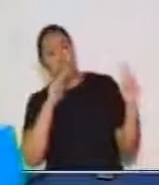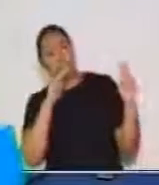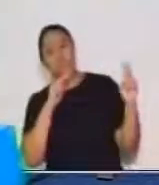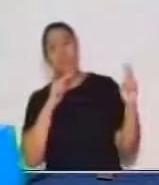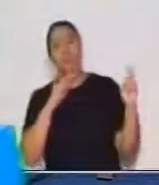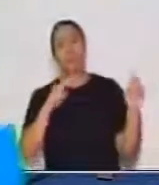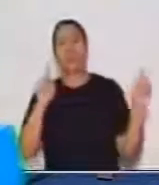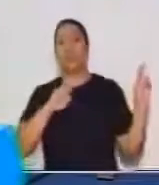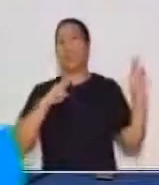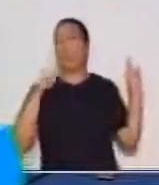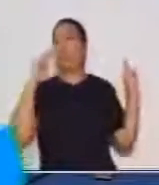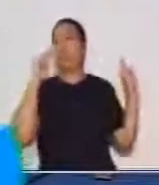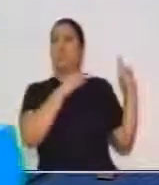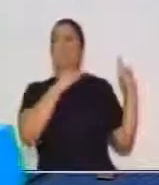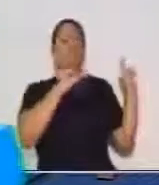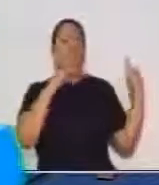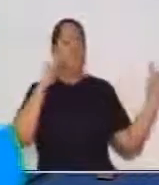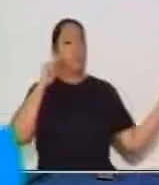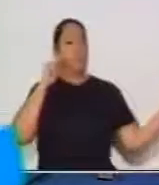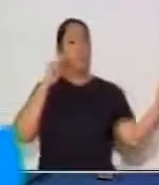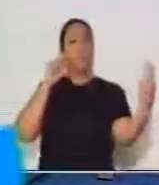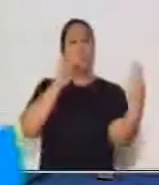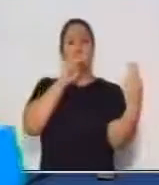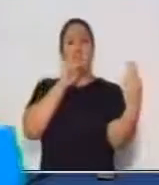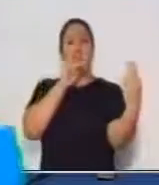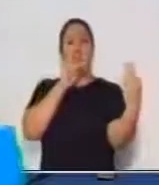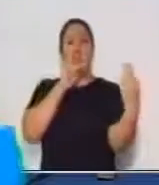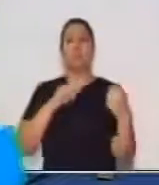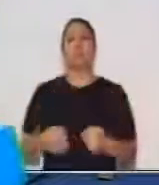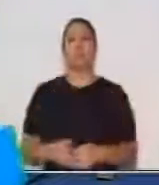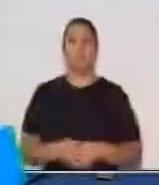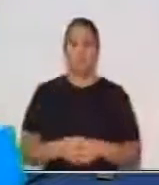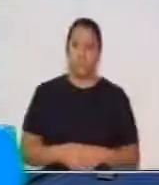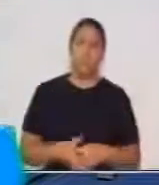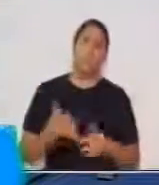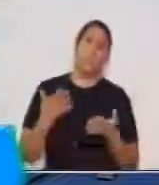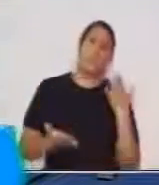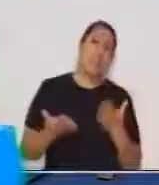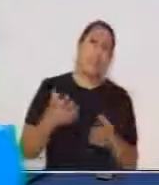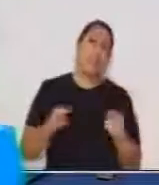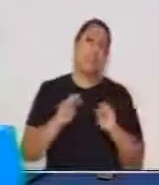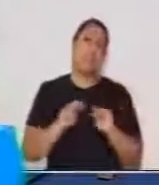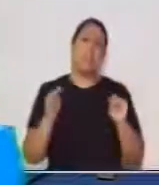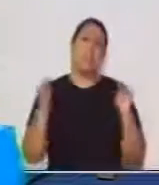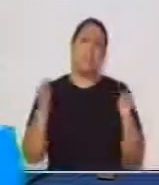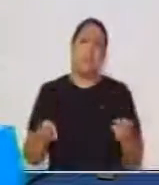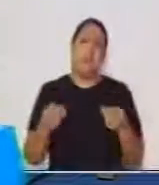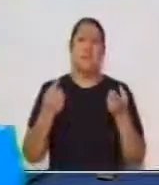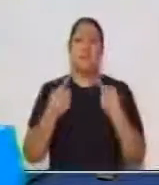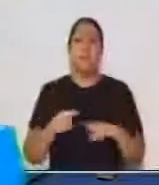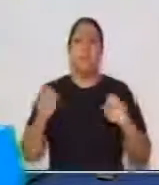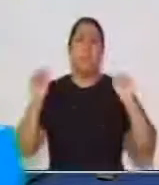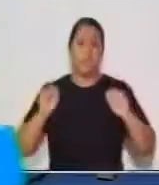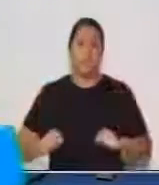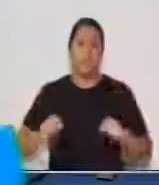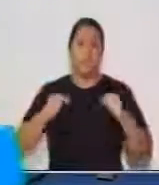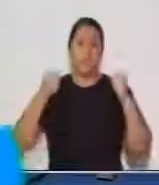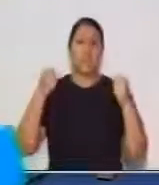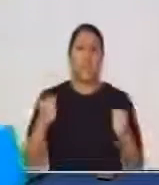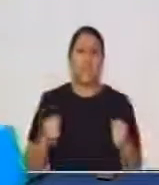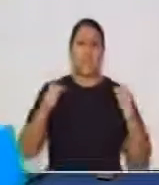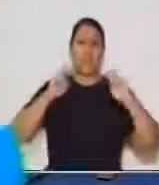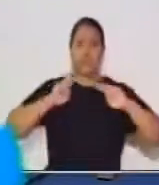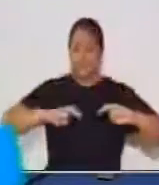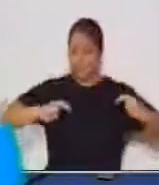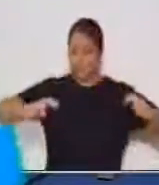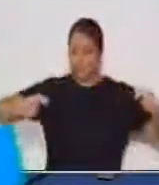ser una mesa, ¿verdad? Que no sea específicamente redonda, pero que sí coloques tus sillas